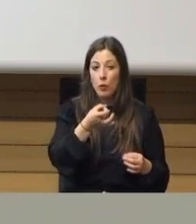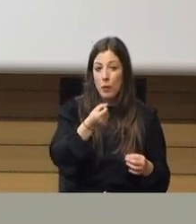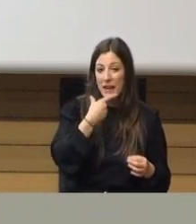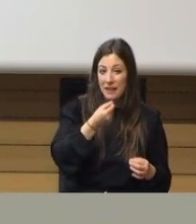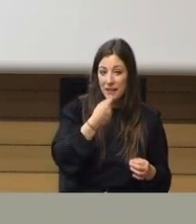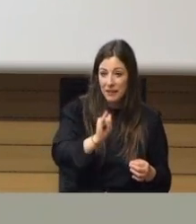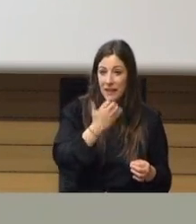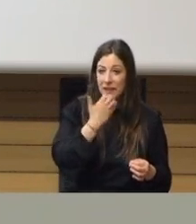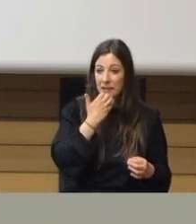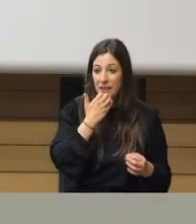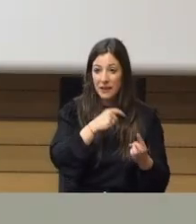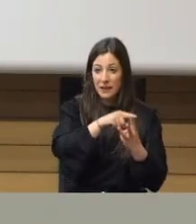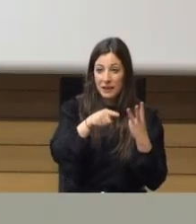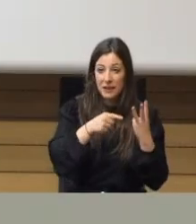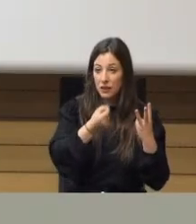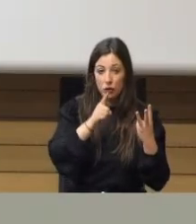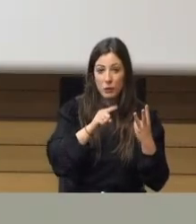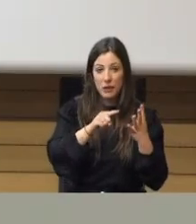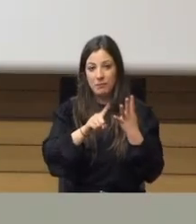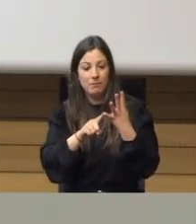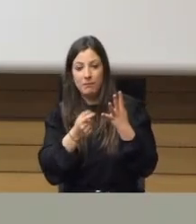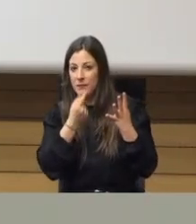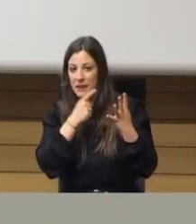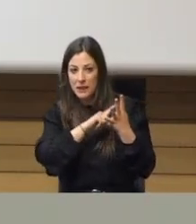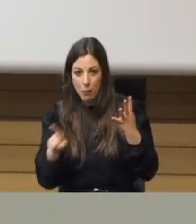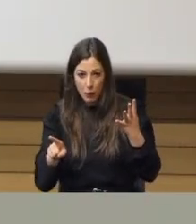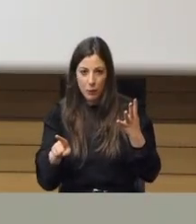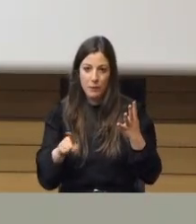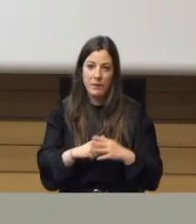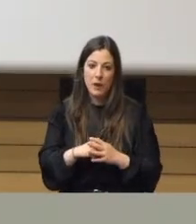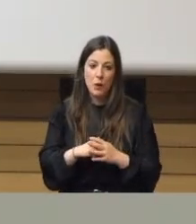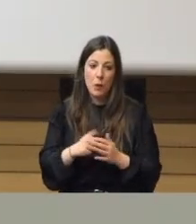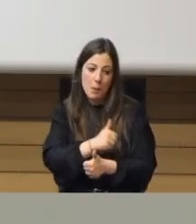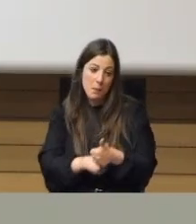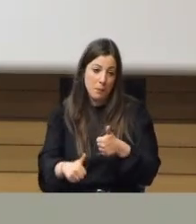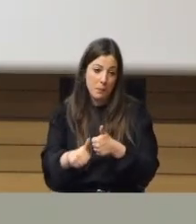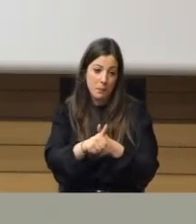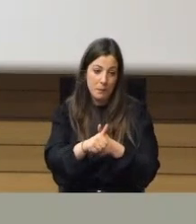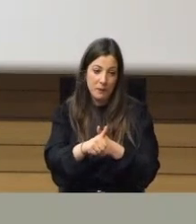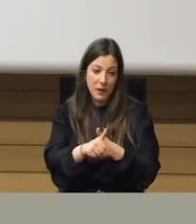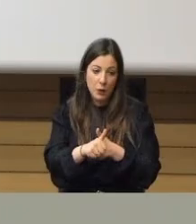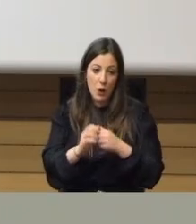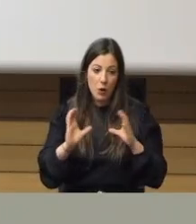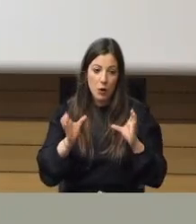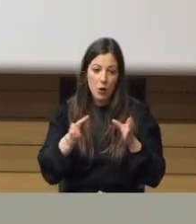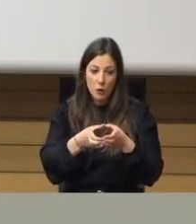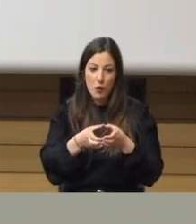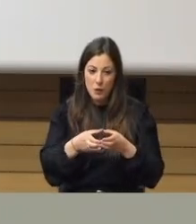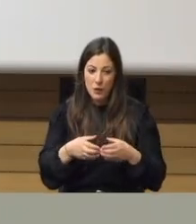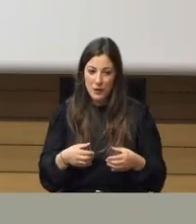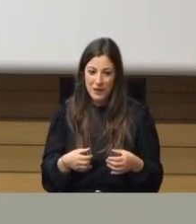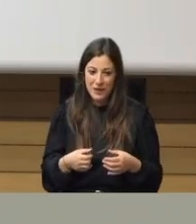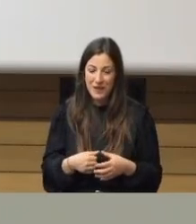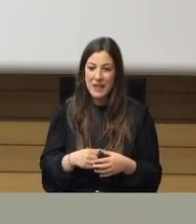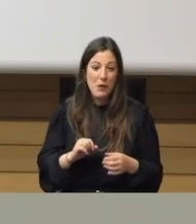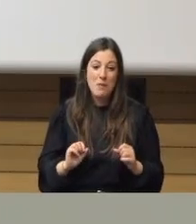no consumirá. Prevalece más la presión del grupo que la sustancia en sí. Si los 3 dicen, es como la primera vez que